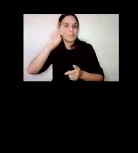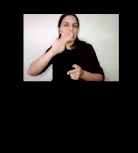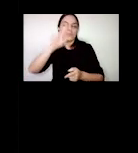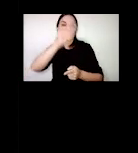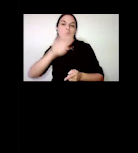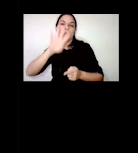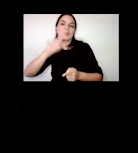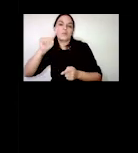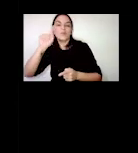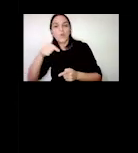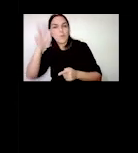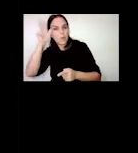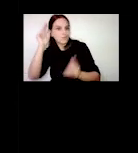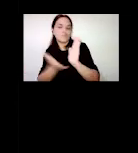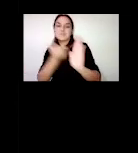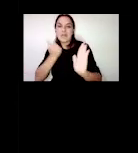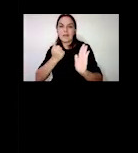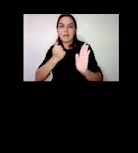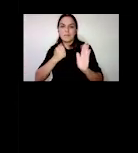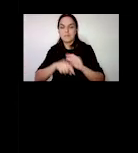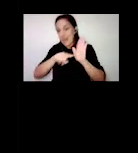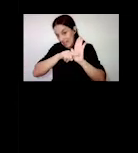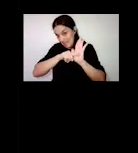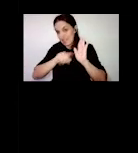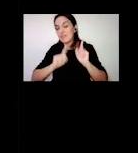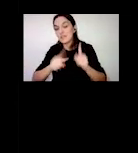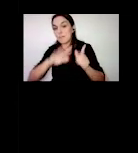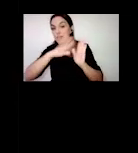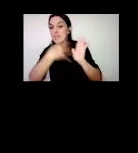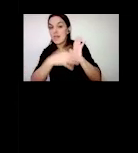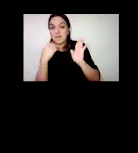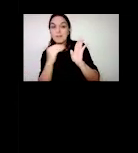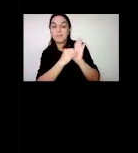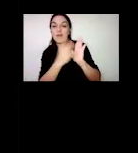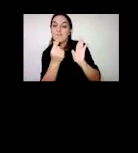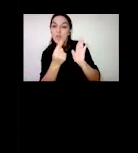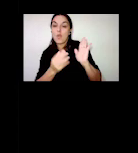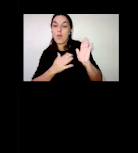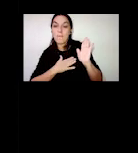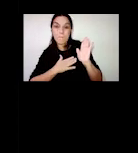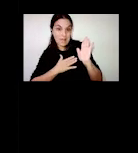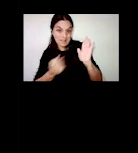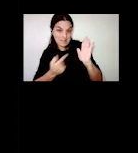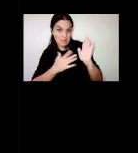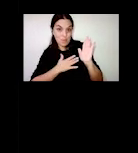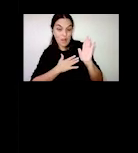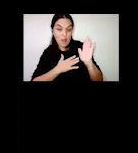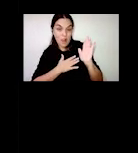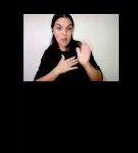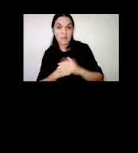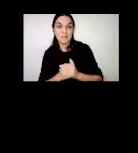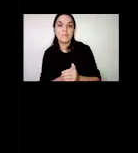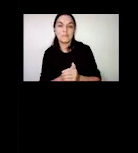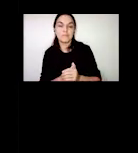11.282.141,08, y ubicamos en tabla el valor patrimonial que tengamos, y al monto